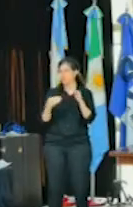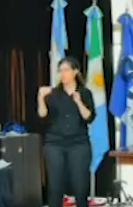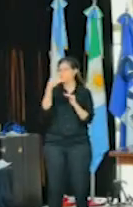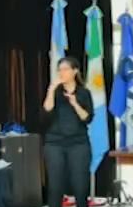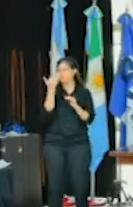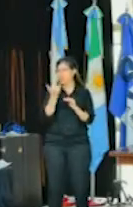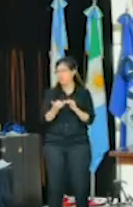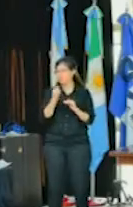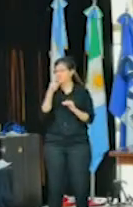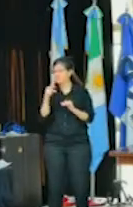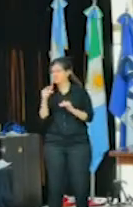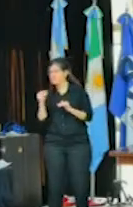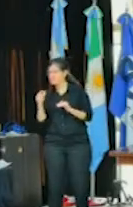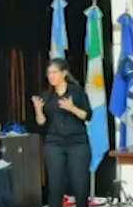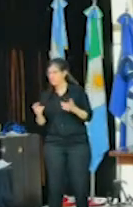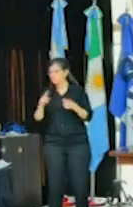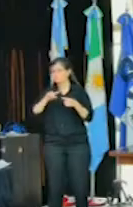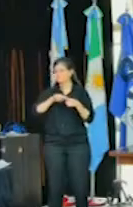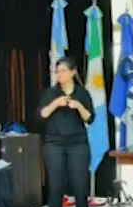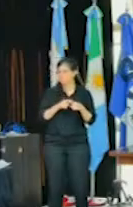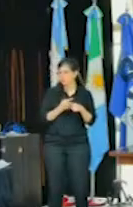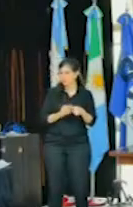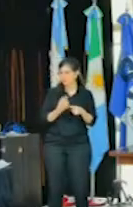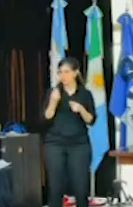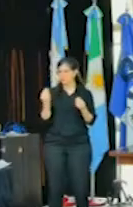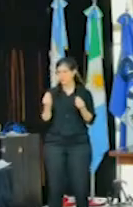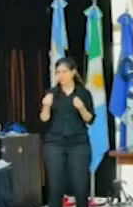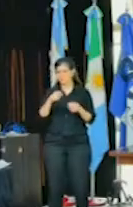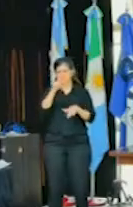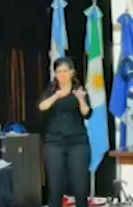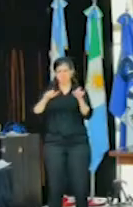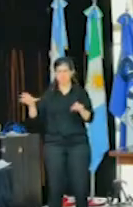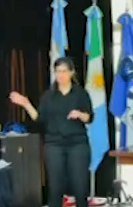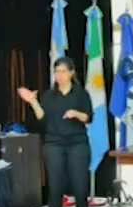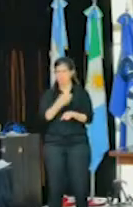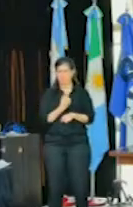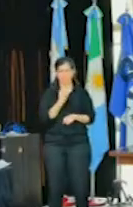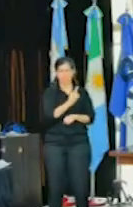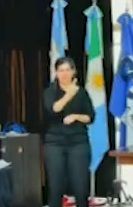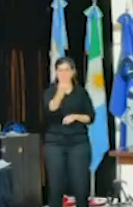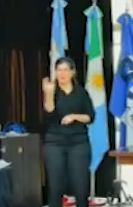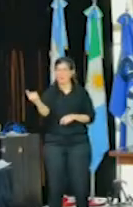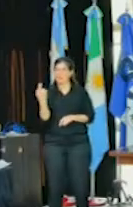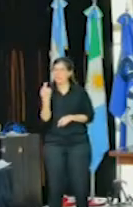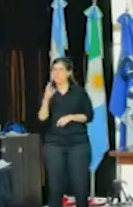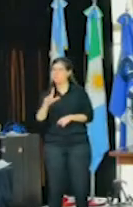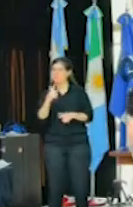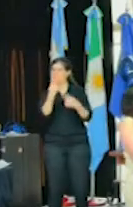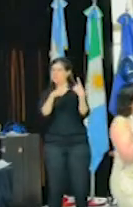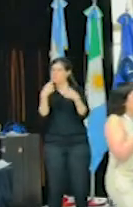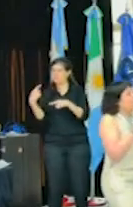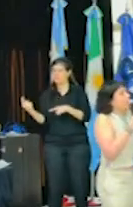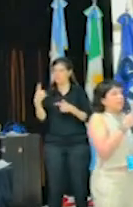hacerlo posible. Y política, estoy hablando de todos nosotros, ¿sí? Cada uno desde lo personal, desde las